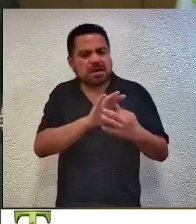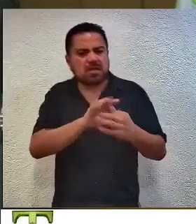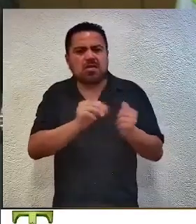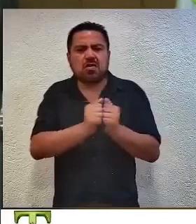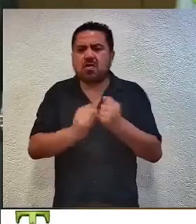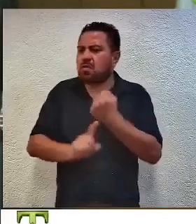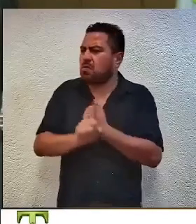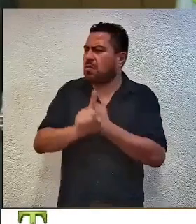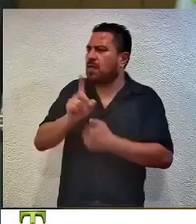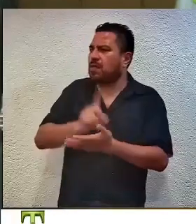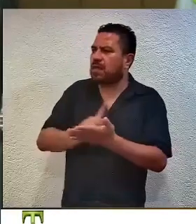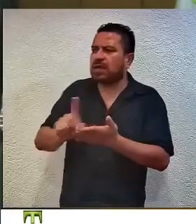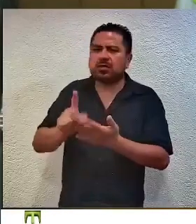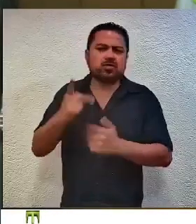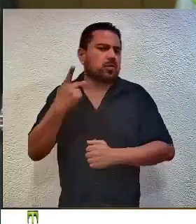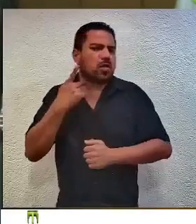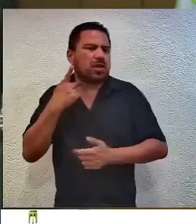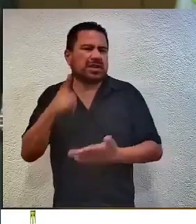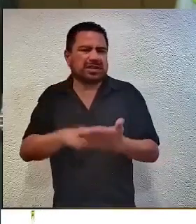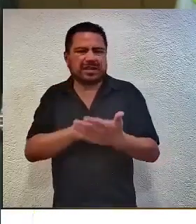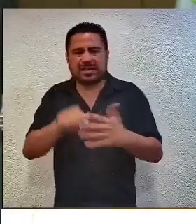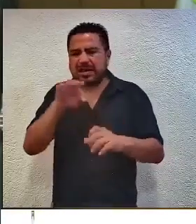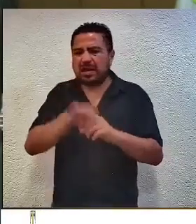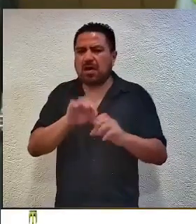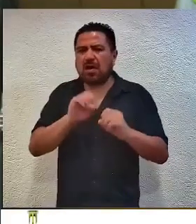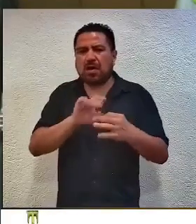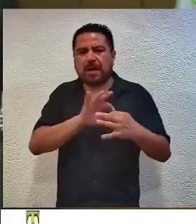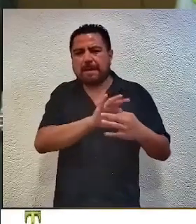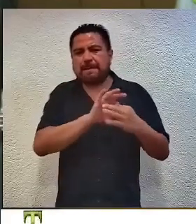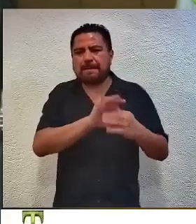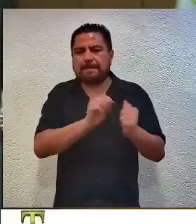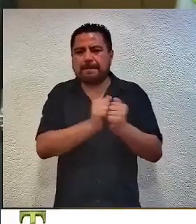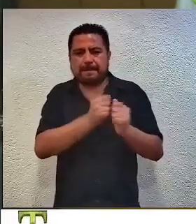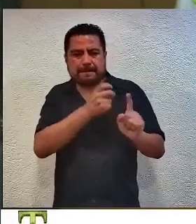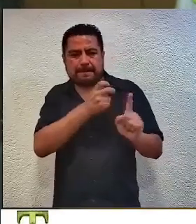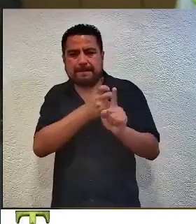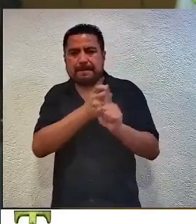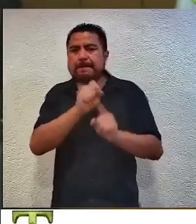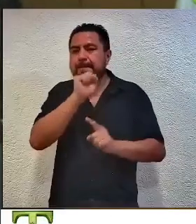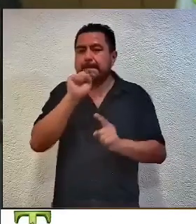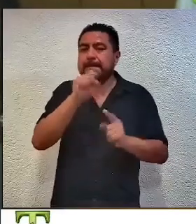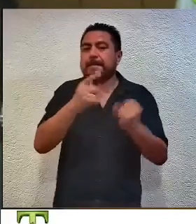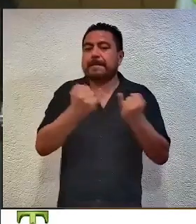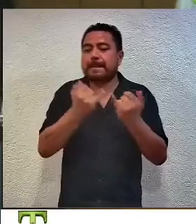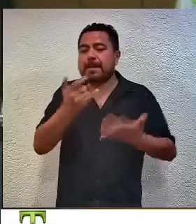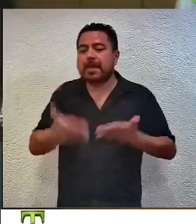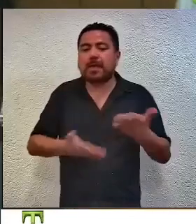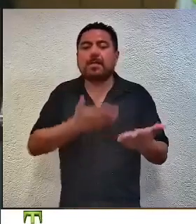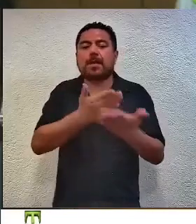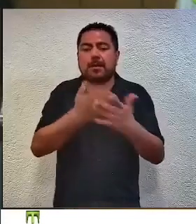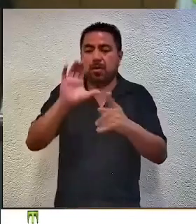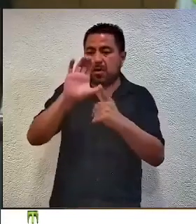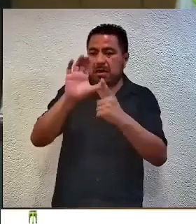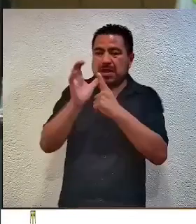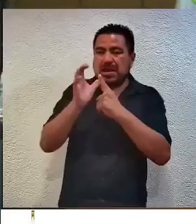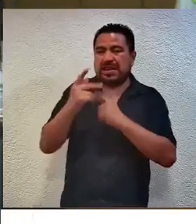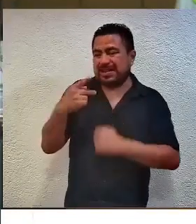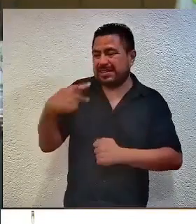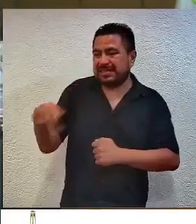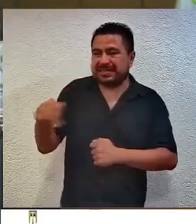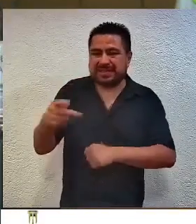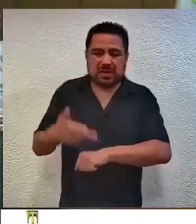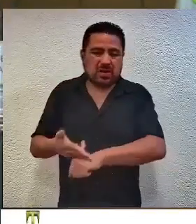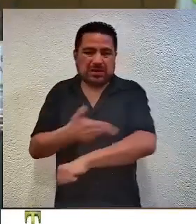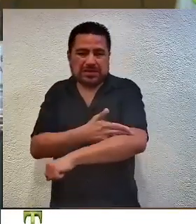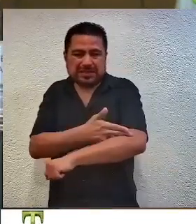afectación de derechos político-electorales o los vinculados a estos. También propone ordenar a la Comisión, es decir, de Honestidad